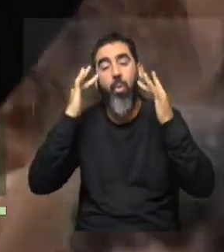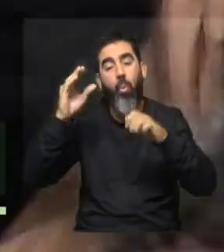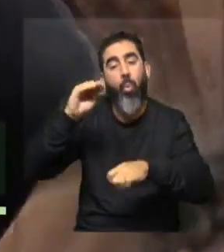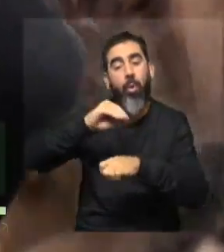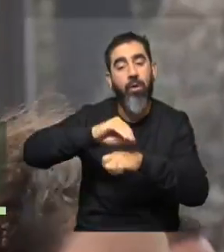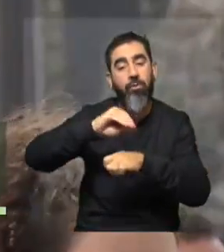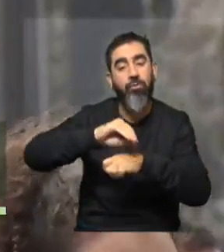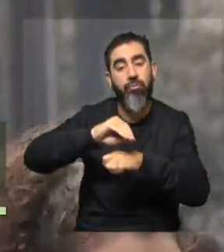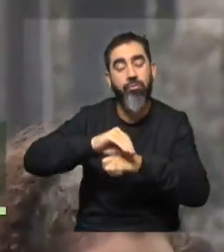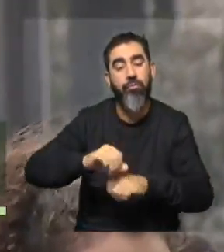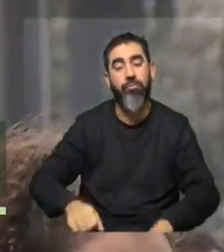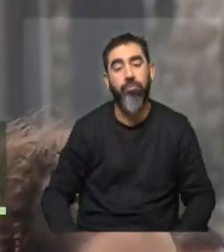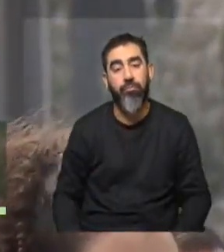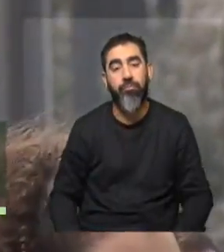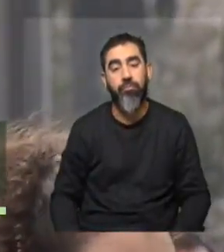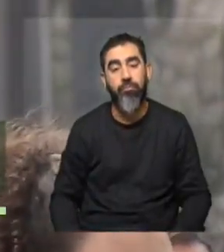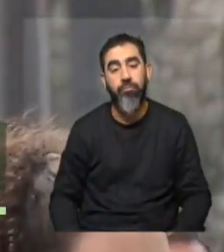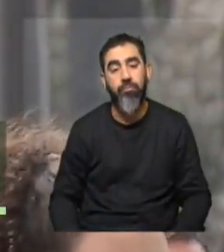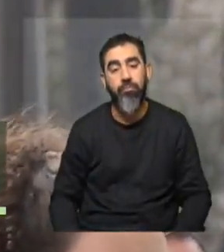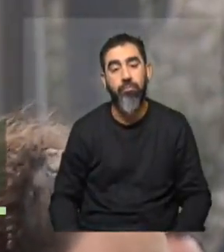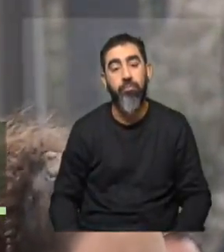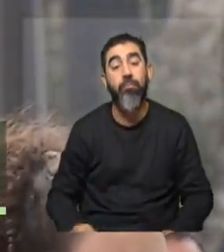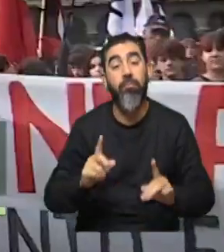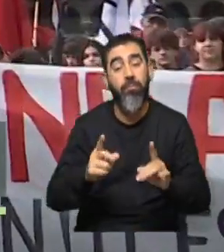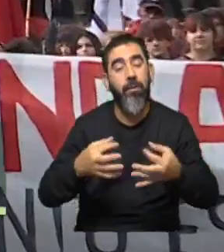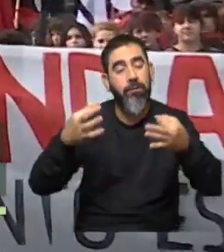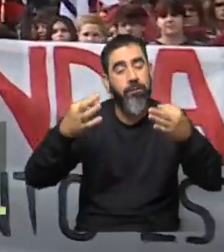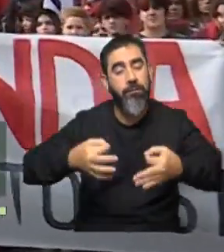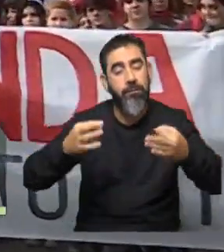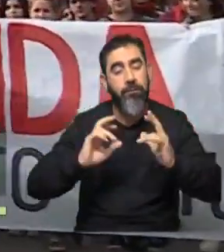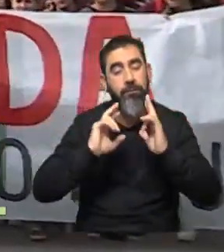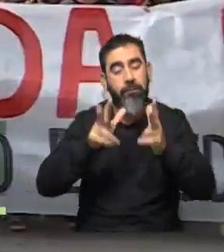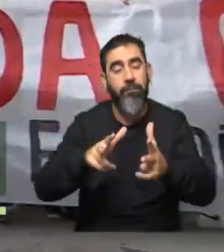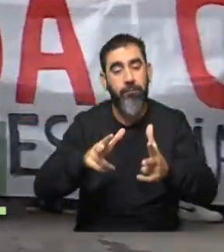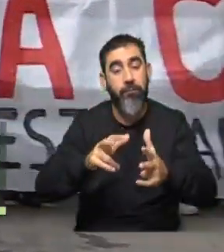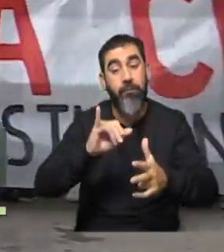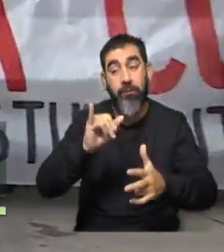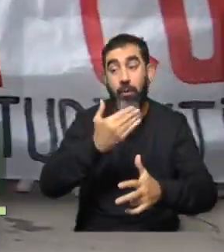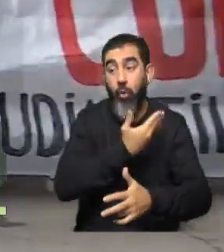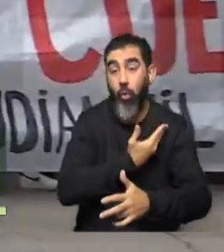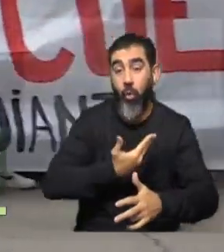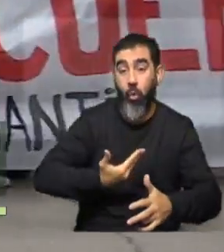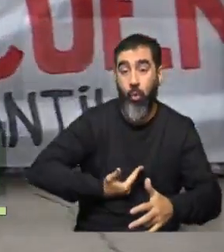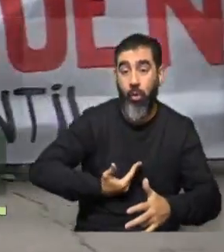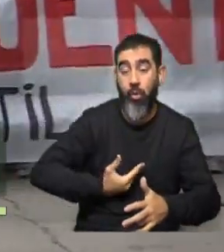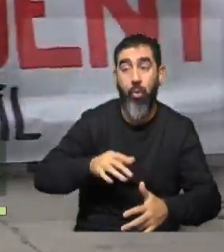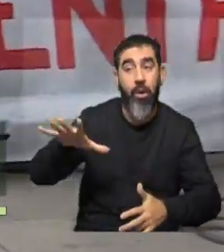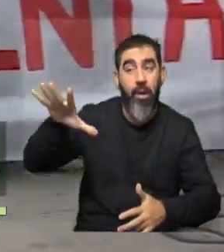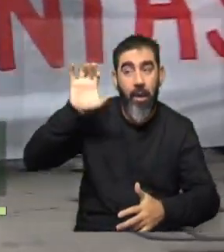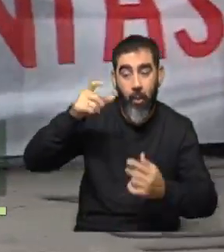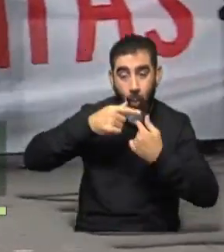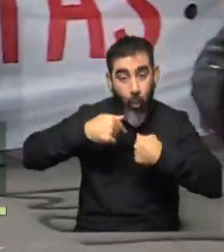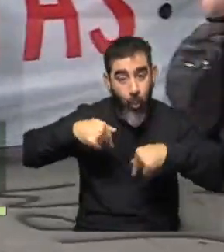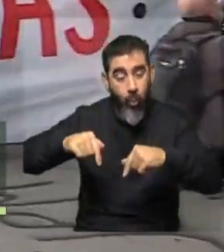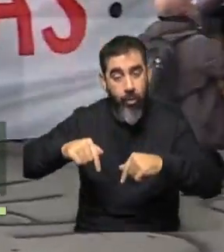y culturas además les quiero asegurar que si el gobierno nos escuchara